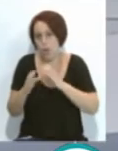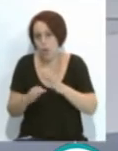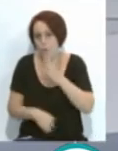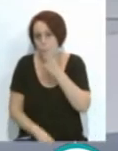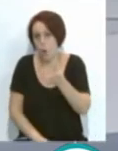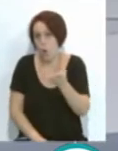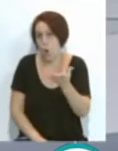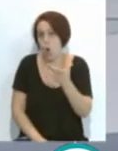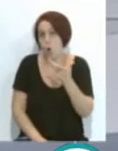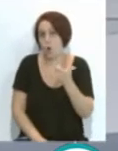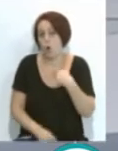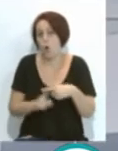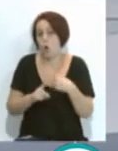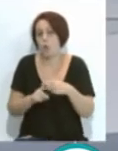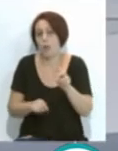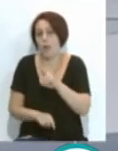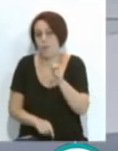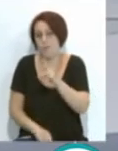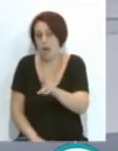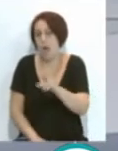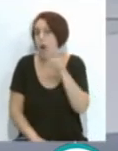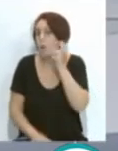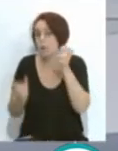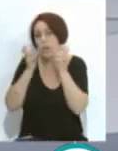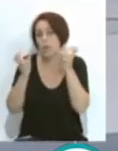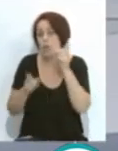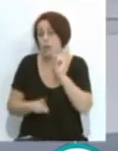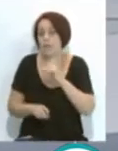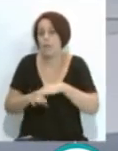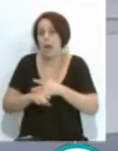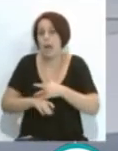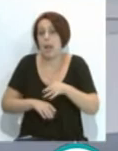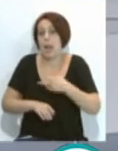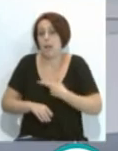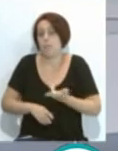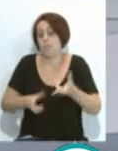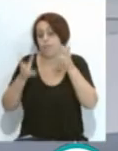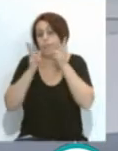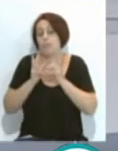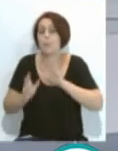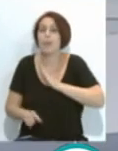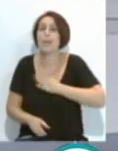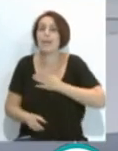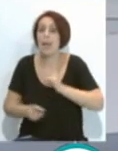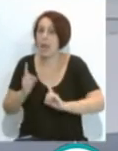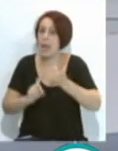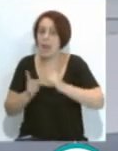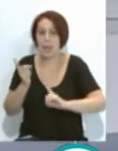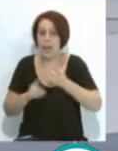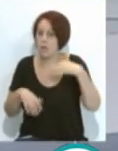eso de escuchar las cosas que pasan en el VAR solamente son para algunos elegidos. Mañana tenemos ya la tertulia habitual y